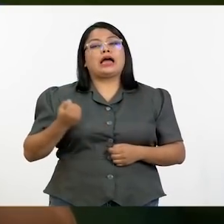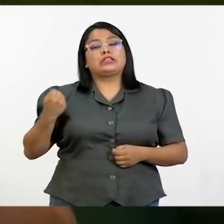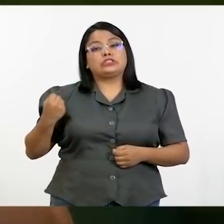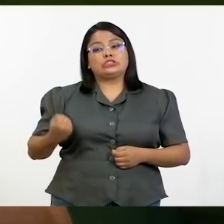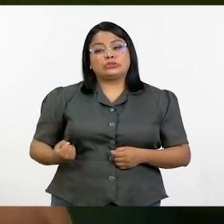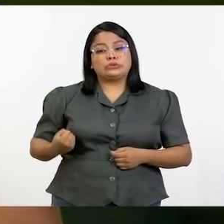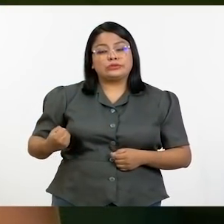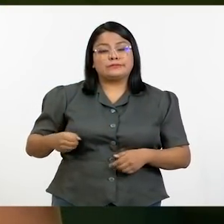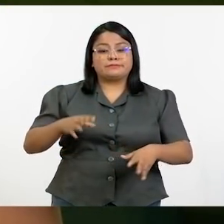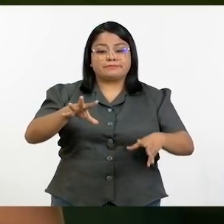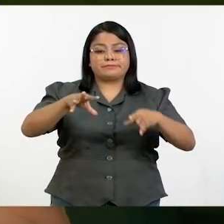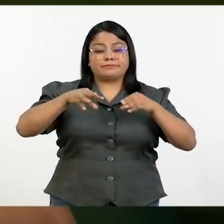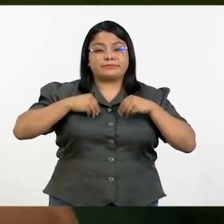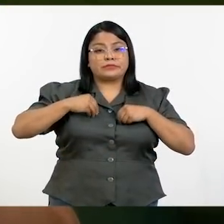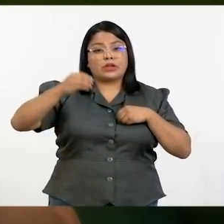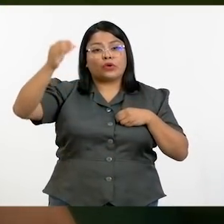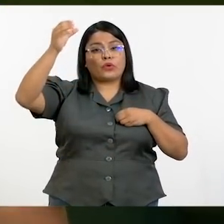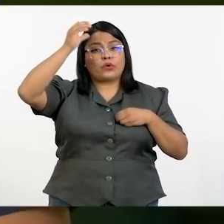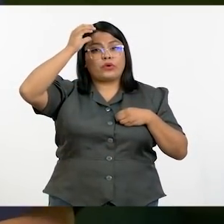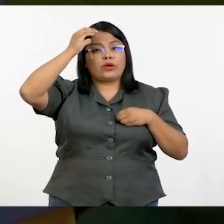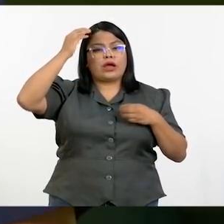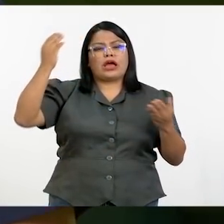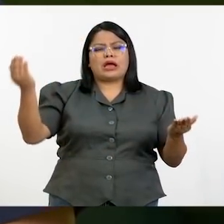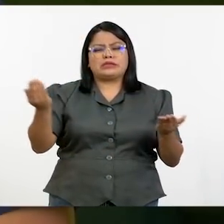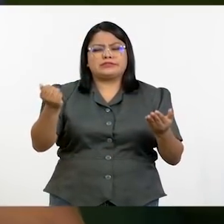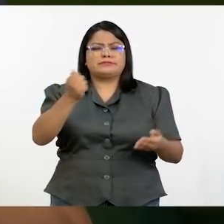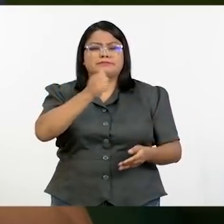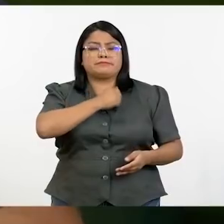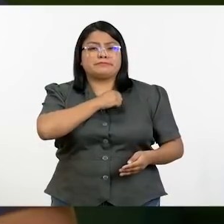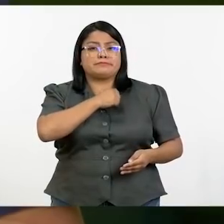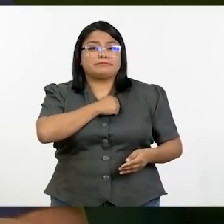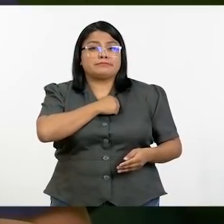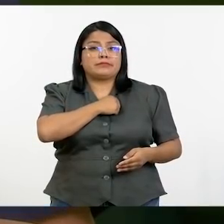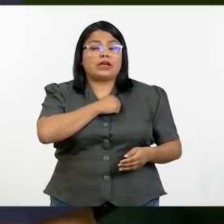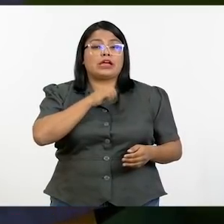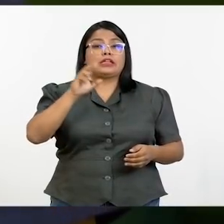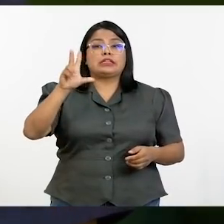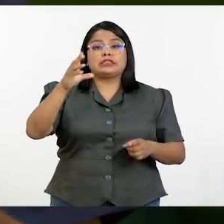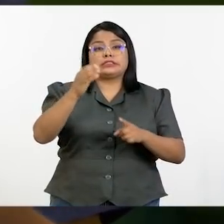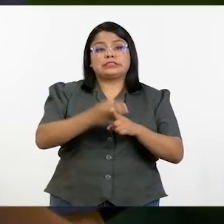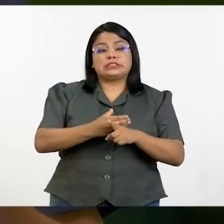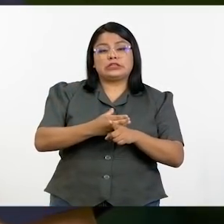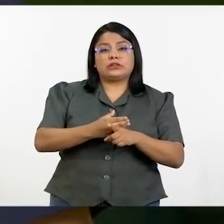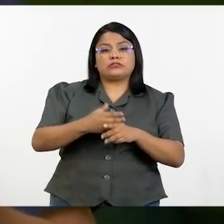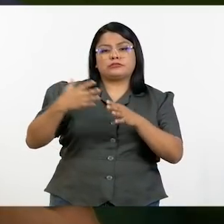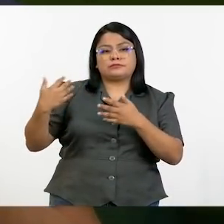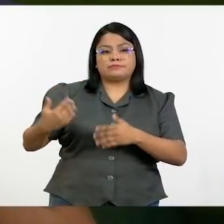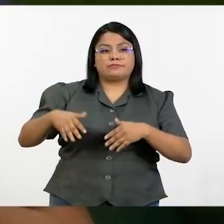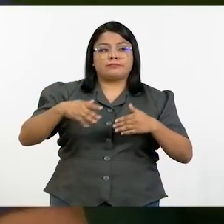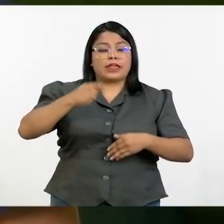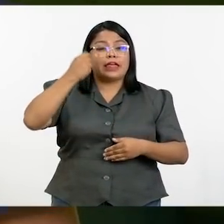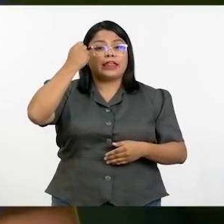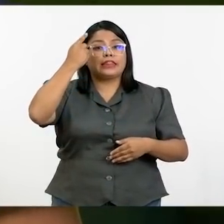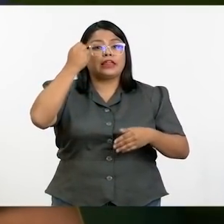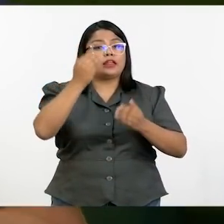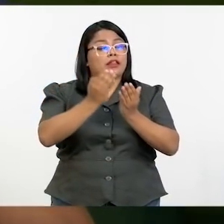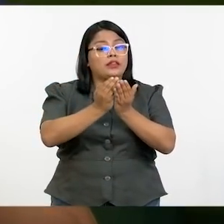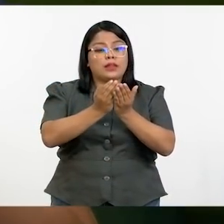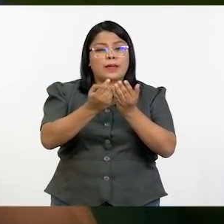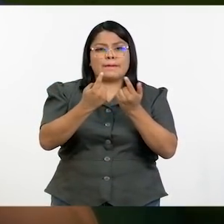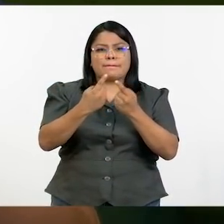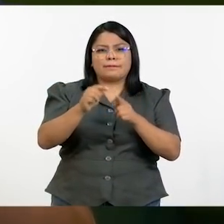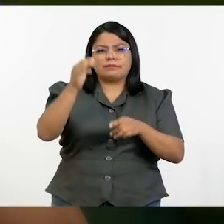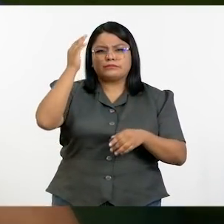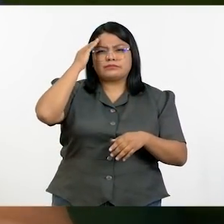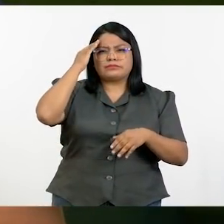estudiante retome sus conocimientos para realizar tareas. Generalmente en tercer ciclo son actividades de comprensión lectora,